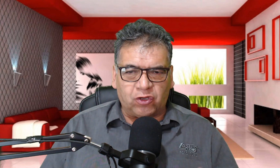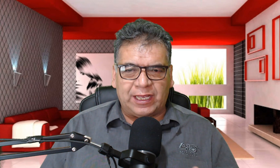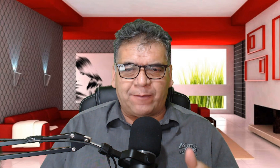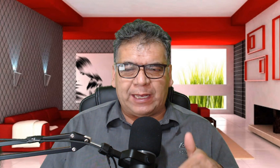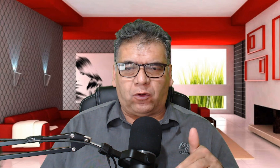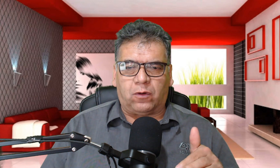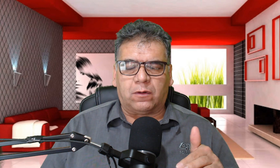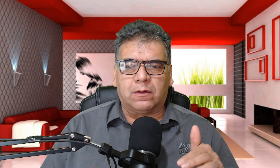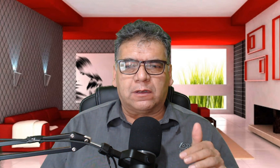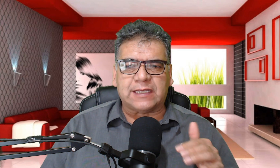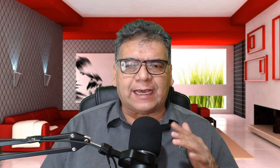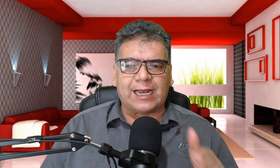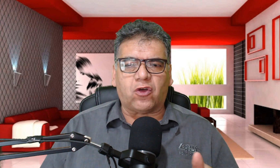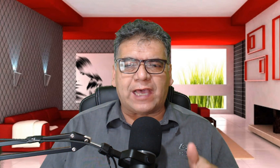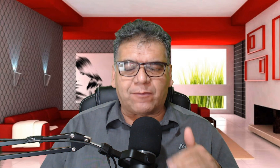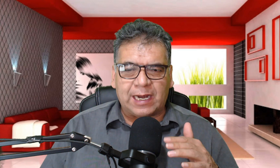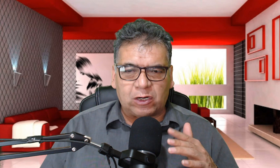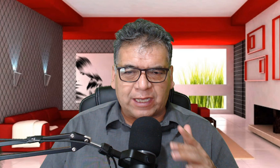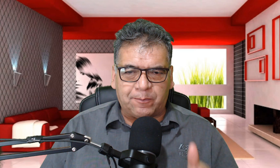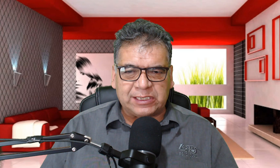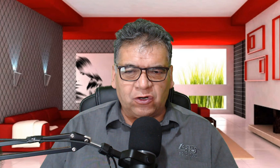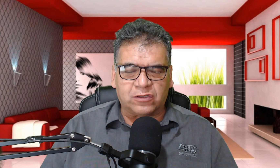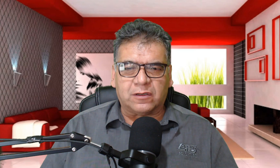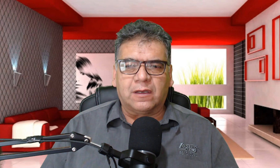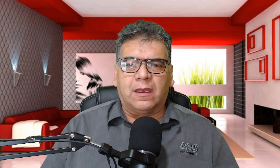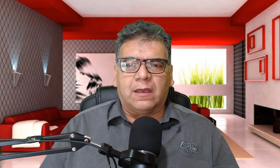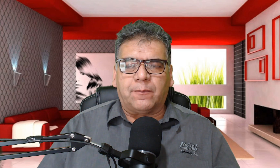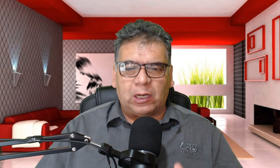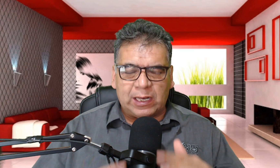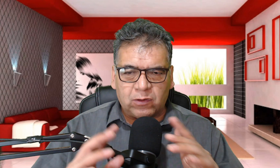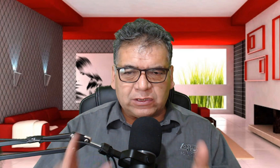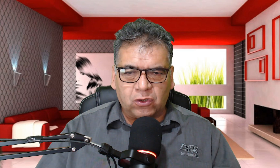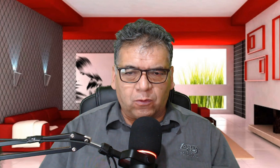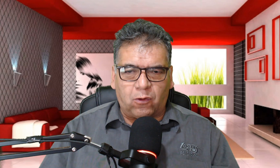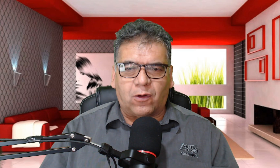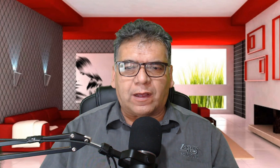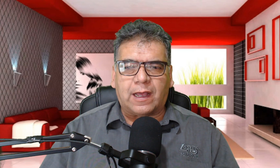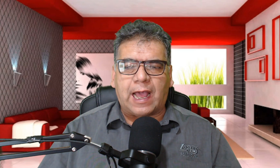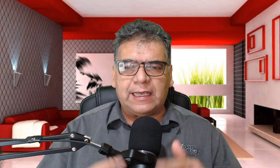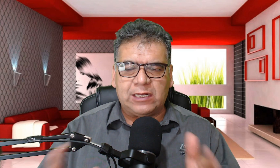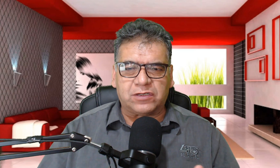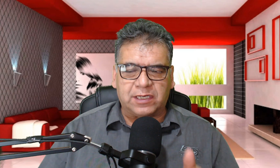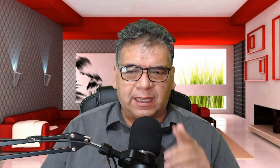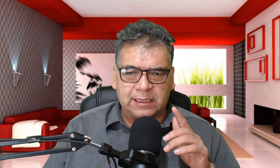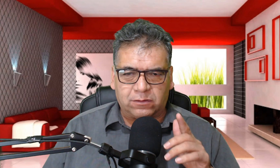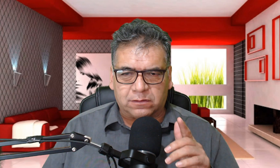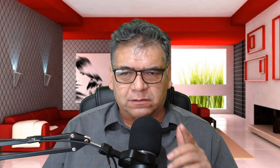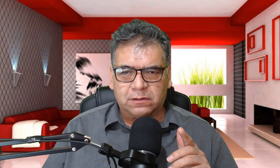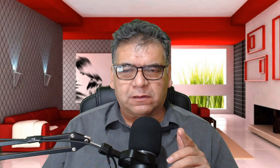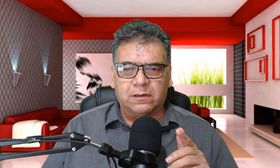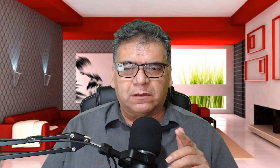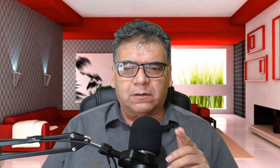y esconde la mano. Se encargó de armar a los campesinos, pero él no estuvo ahí en los